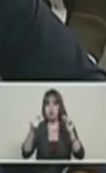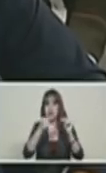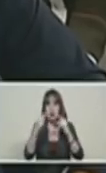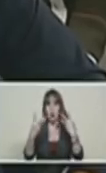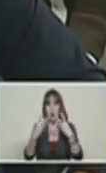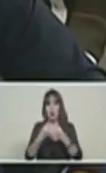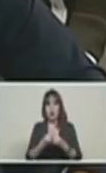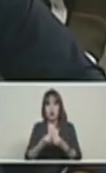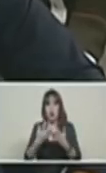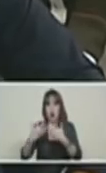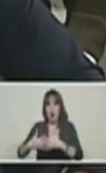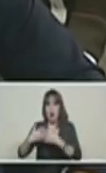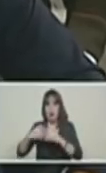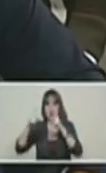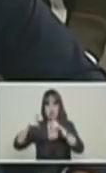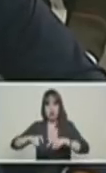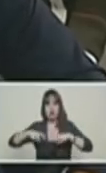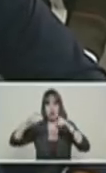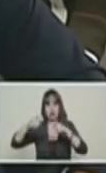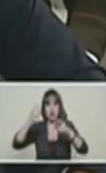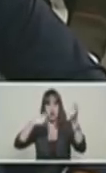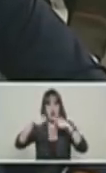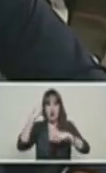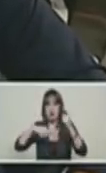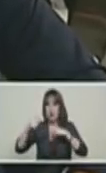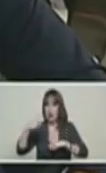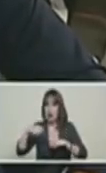la agroindustria y las cadenas de comercialización.